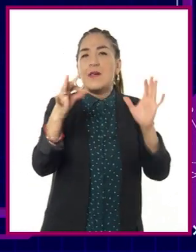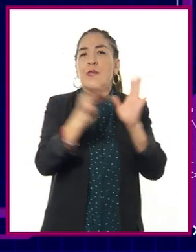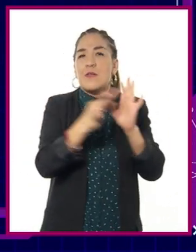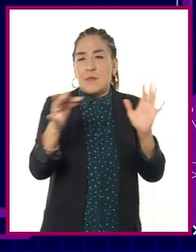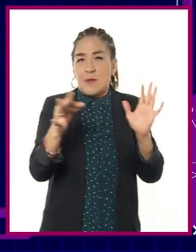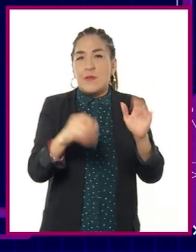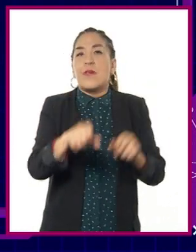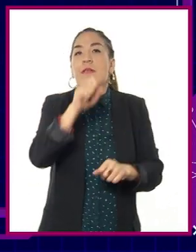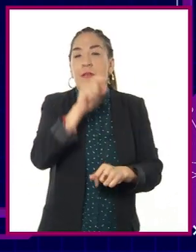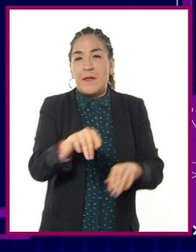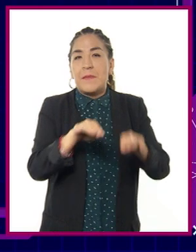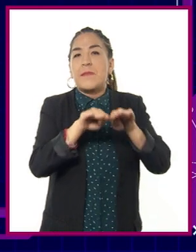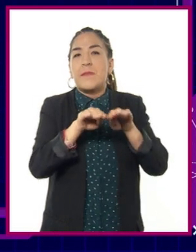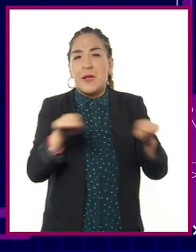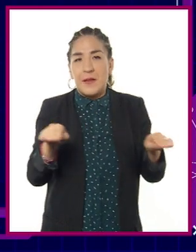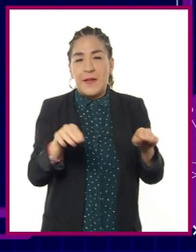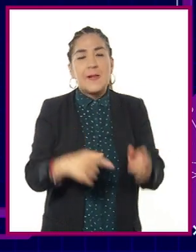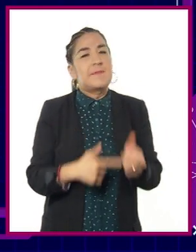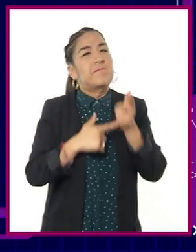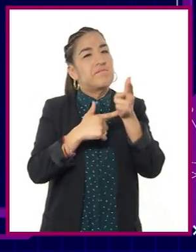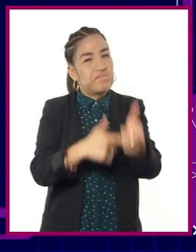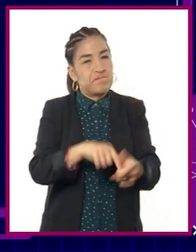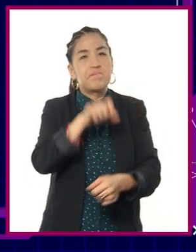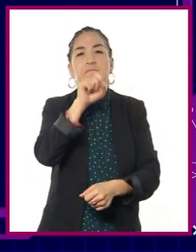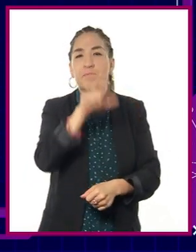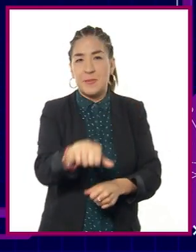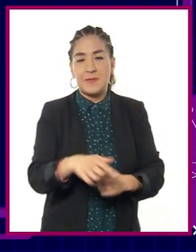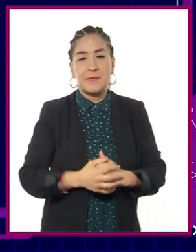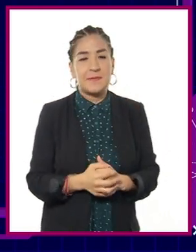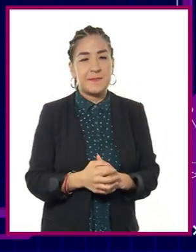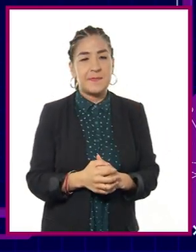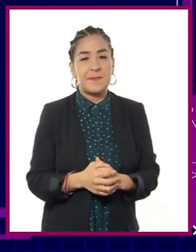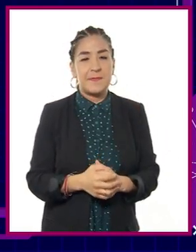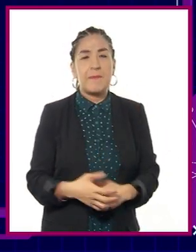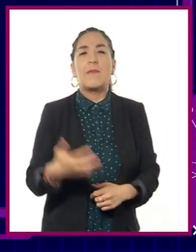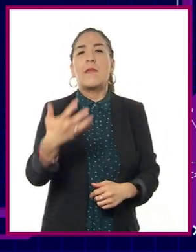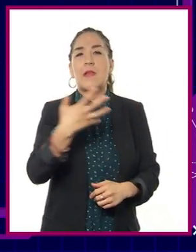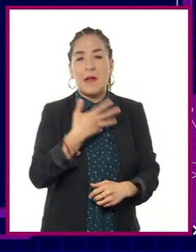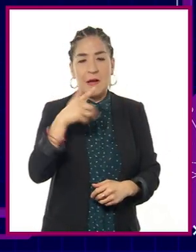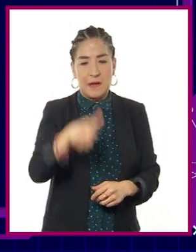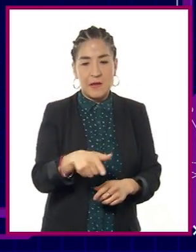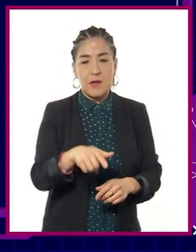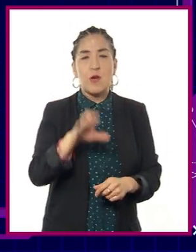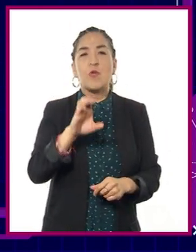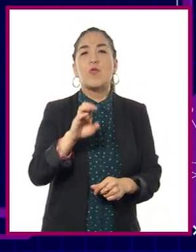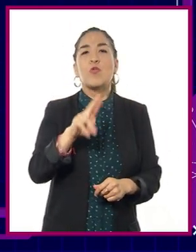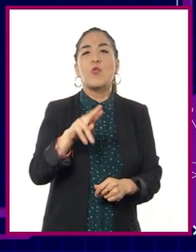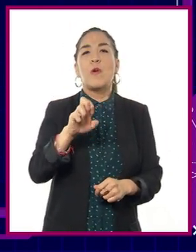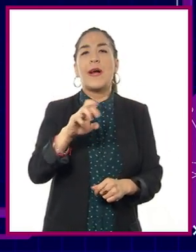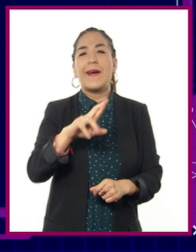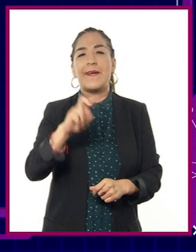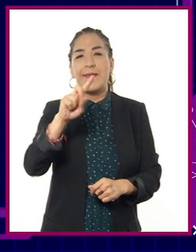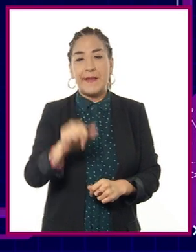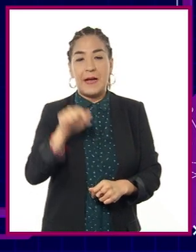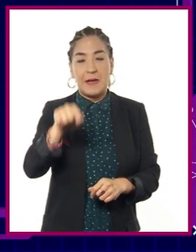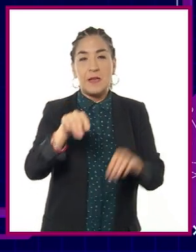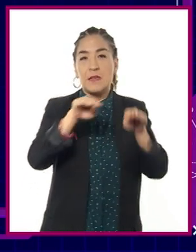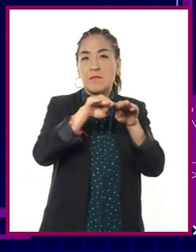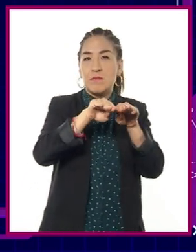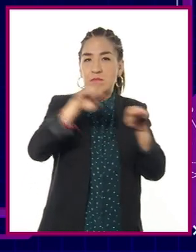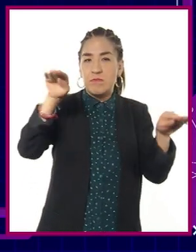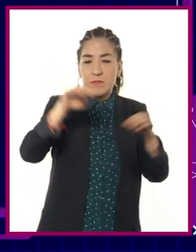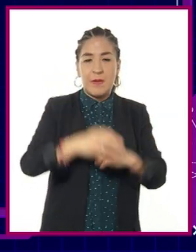y cuya medida es constante. Se tiene la cuerda, el segmento de recta que